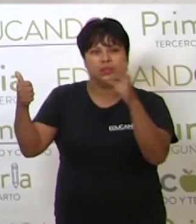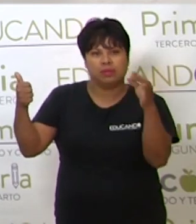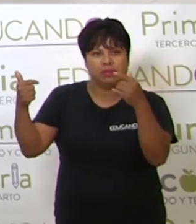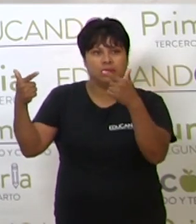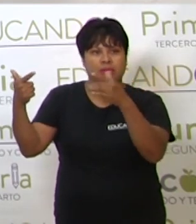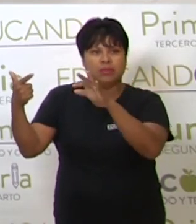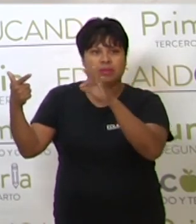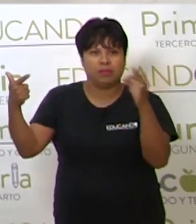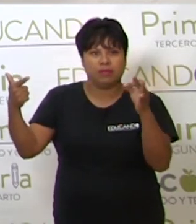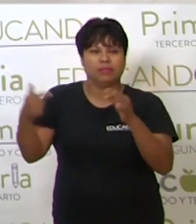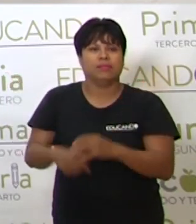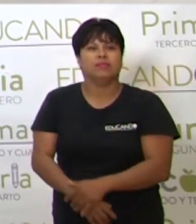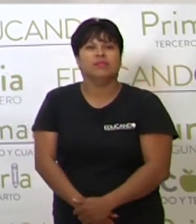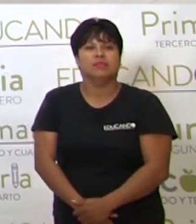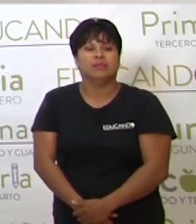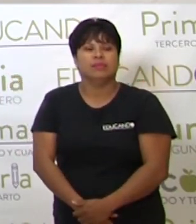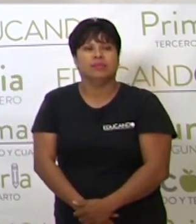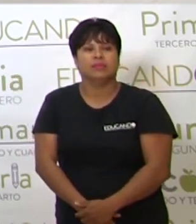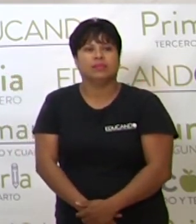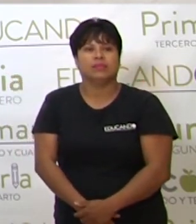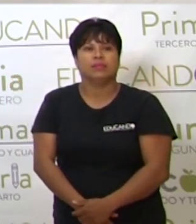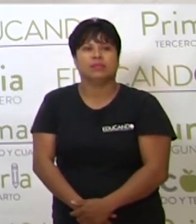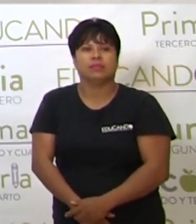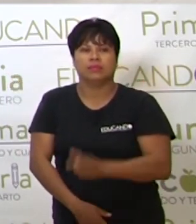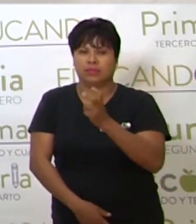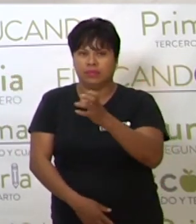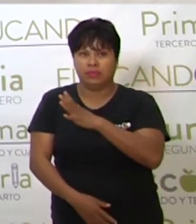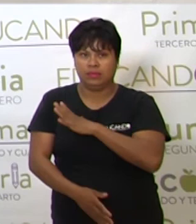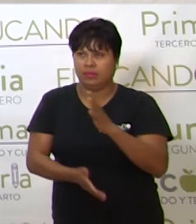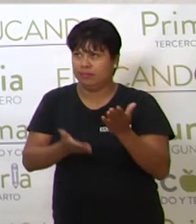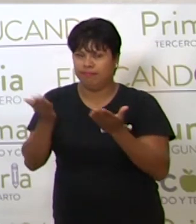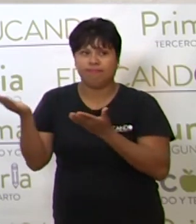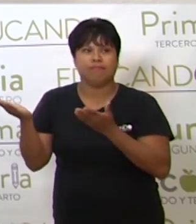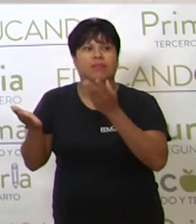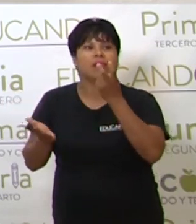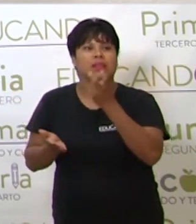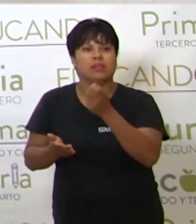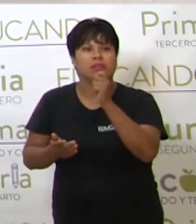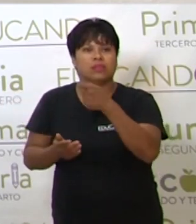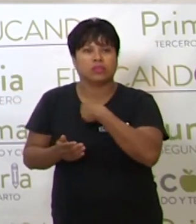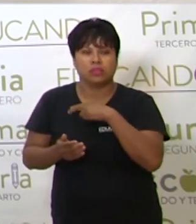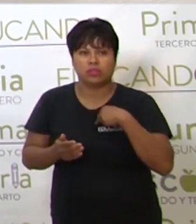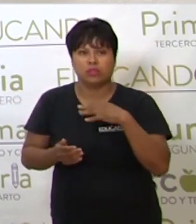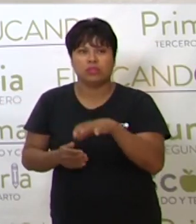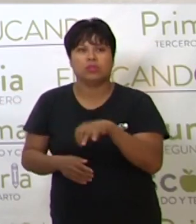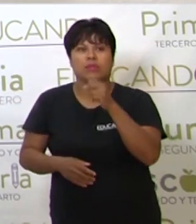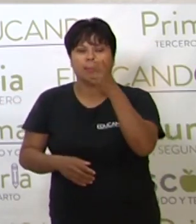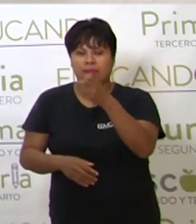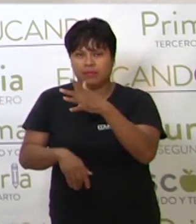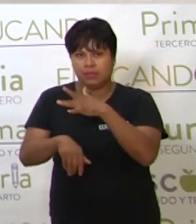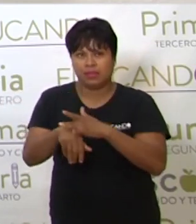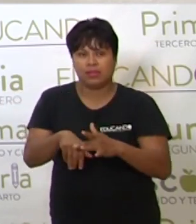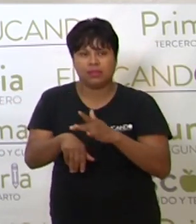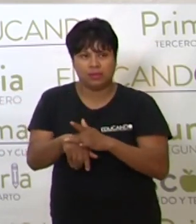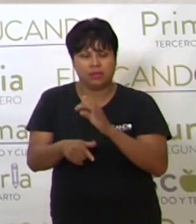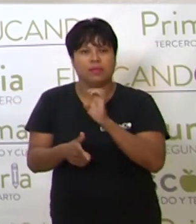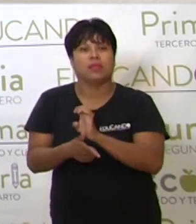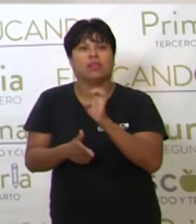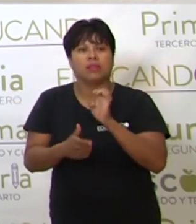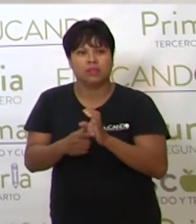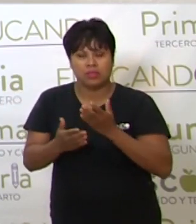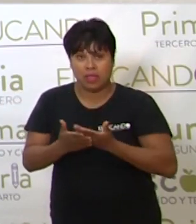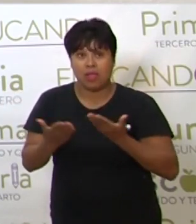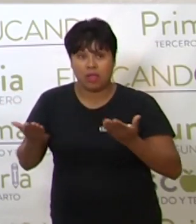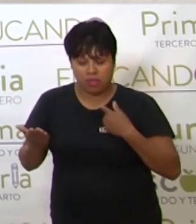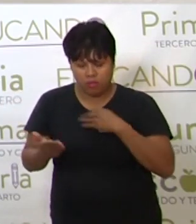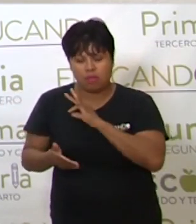y 7 ahí lo tengo eso es lo que he tomado de este queso entonces ahora